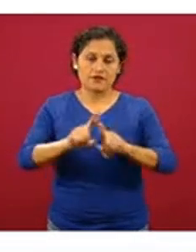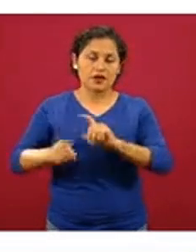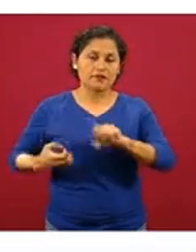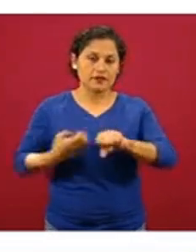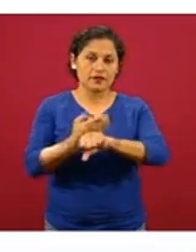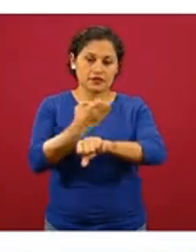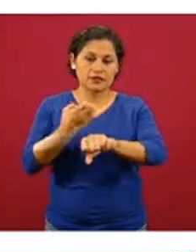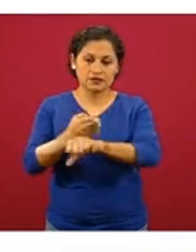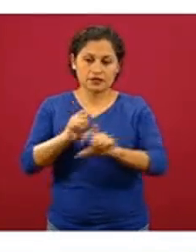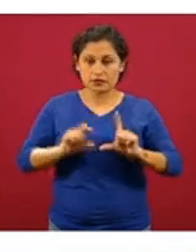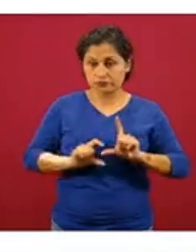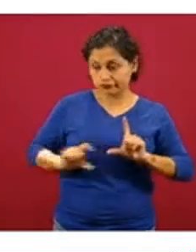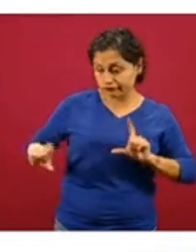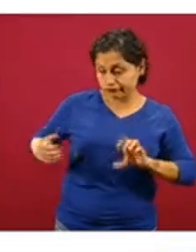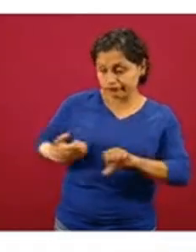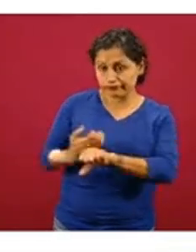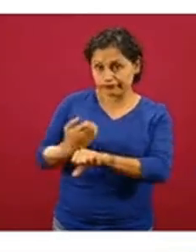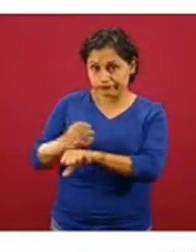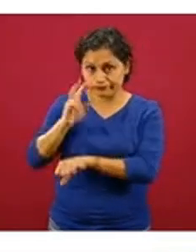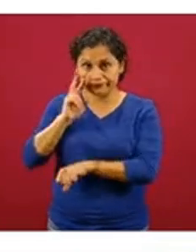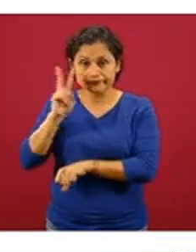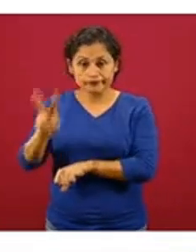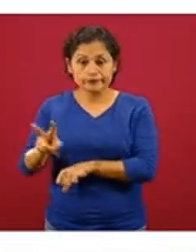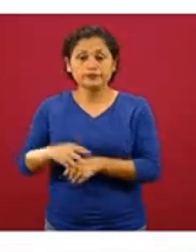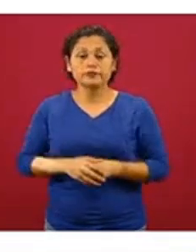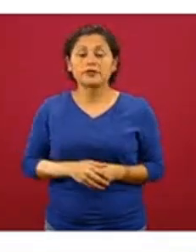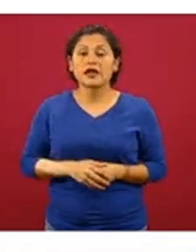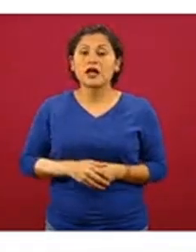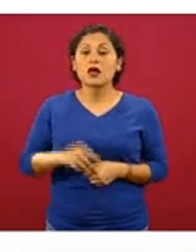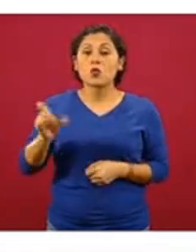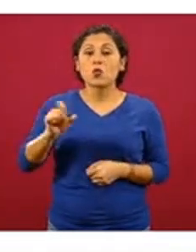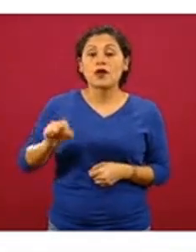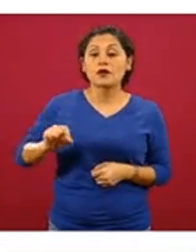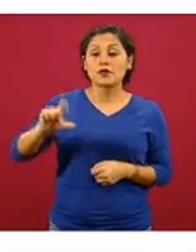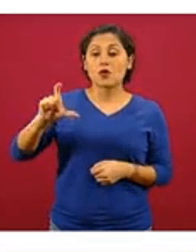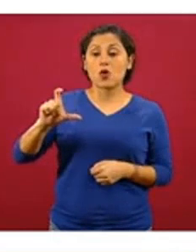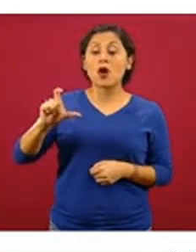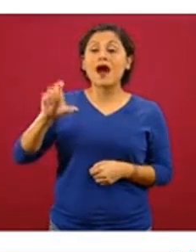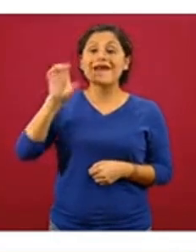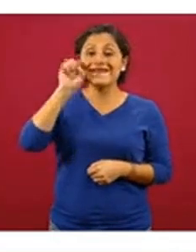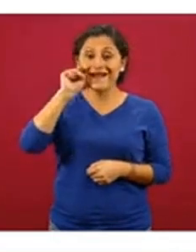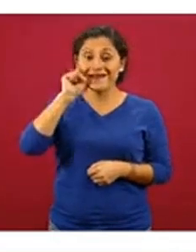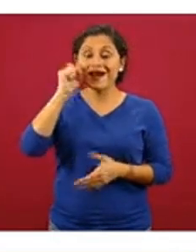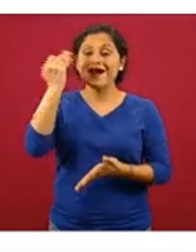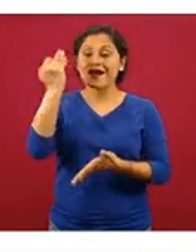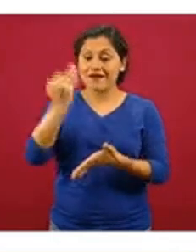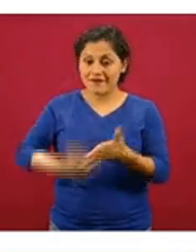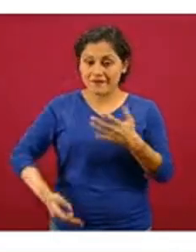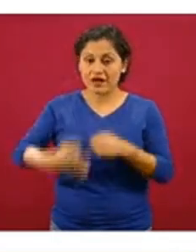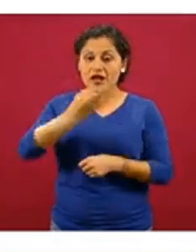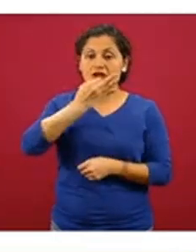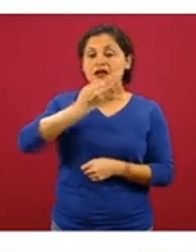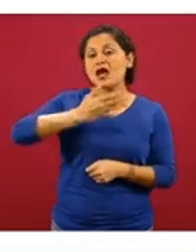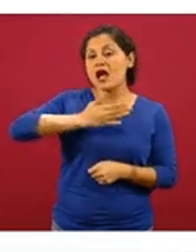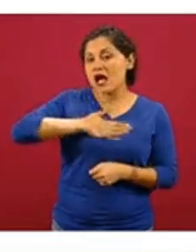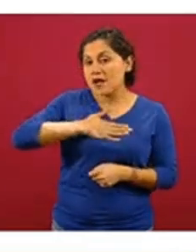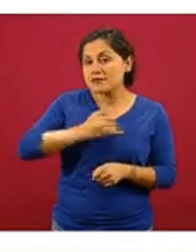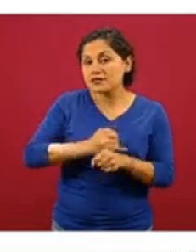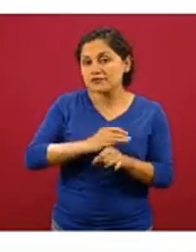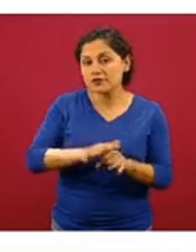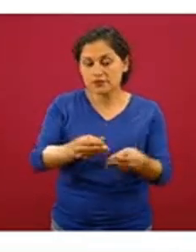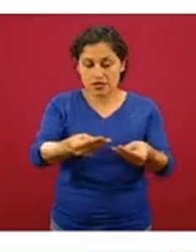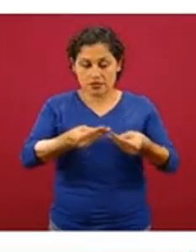que tienen una porción de la barra en color naranja, está pendiente que confirmen sus resultados